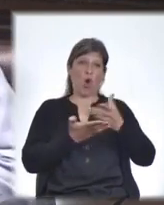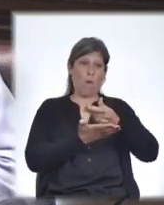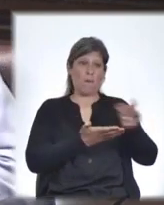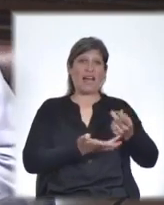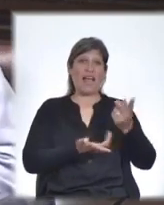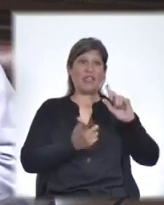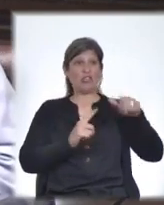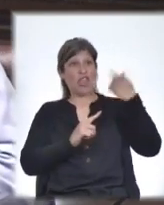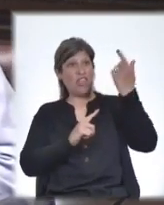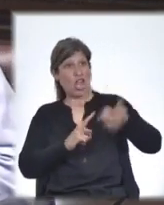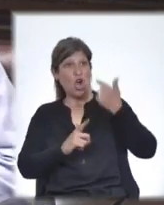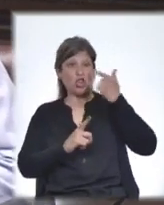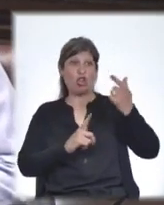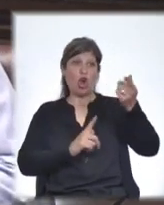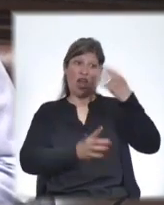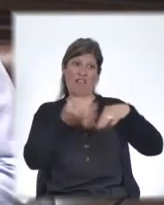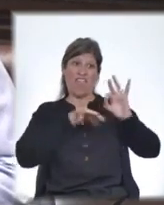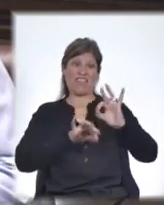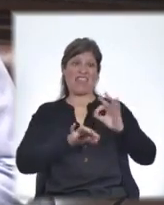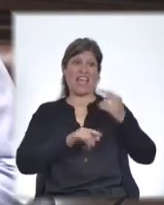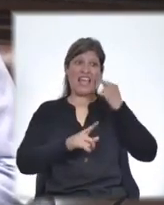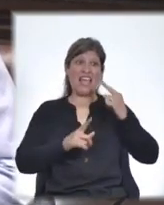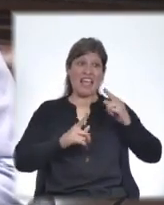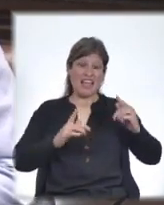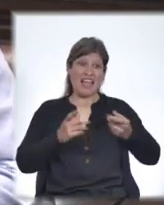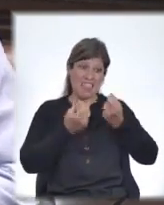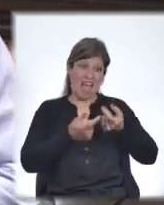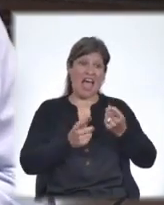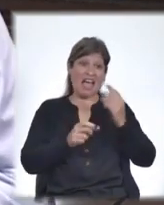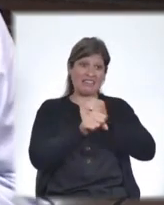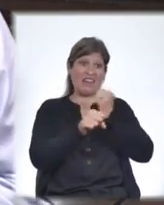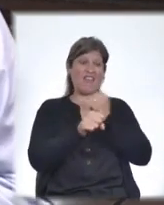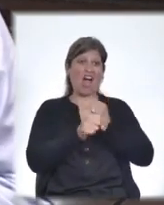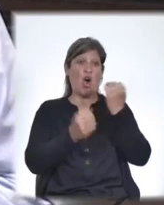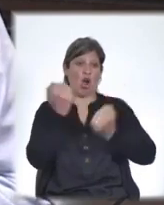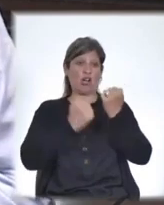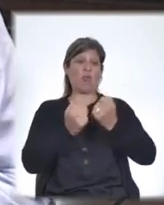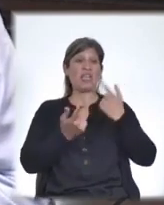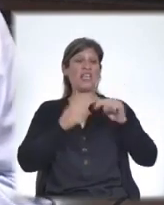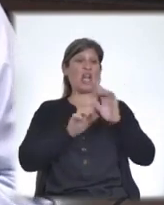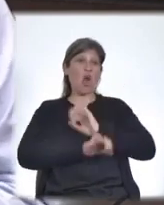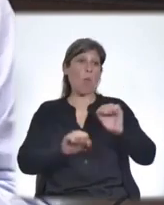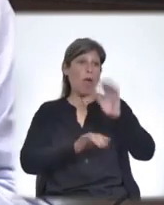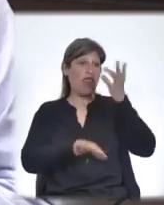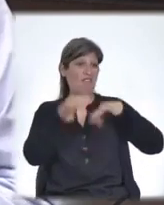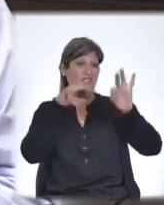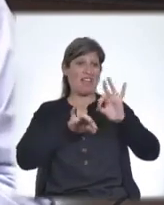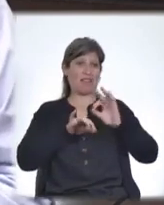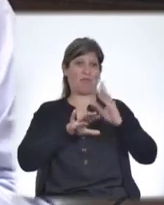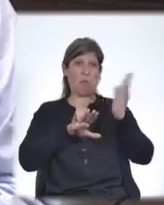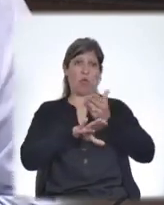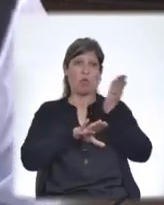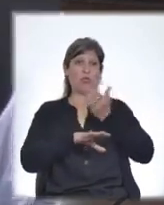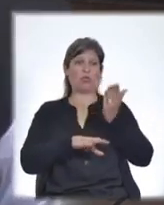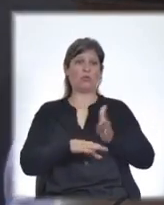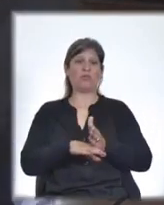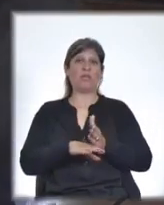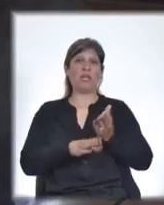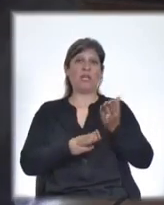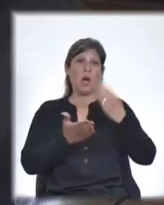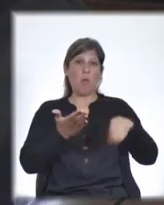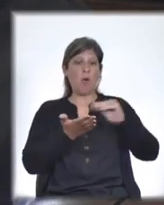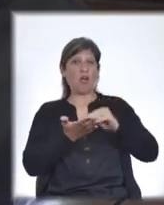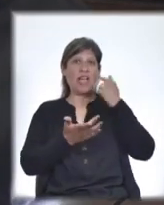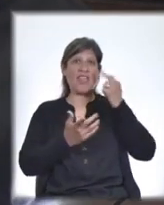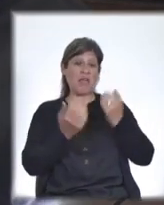un proveedor que además genera empleo en la economía que se queda sin poder vender su producto. Porque además la economía